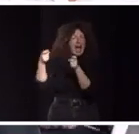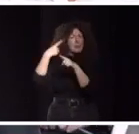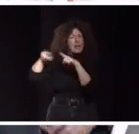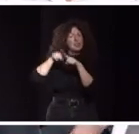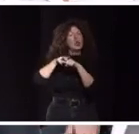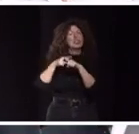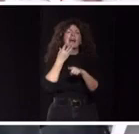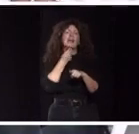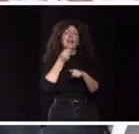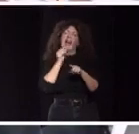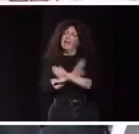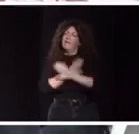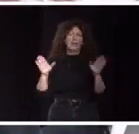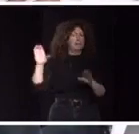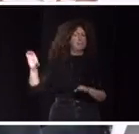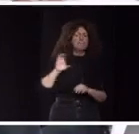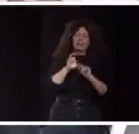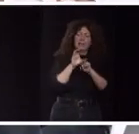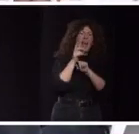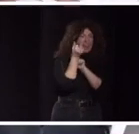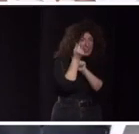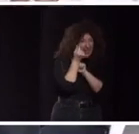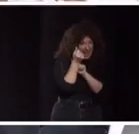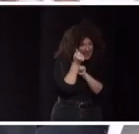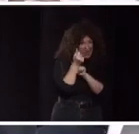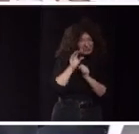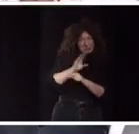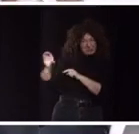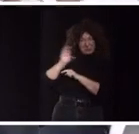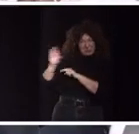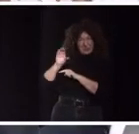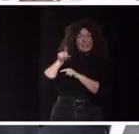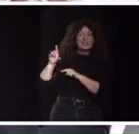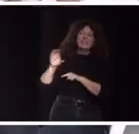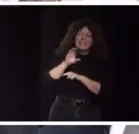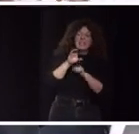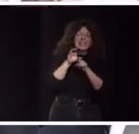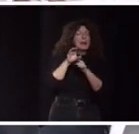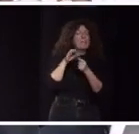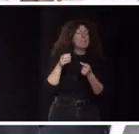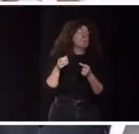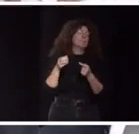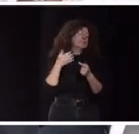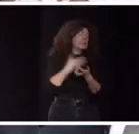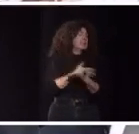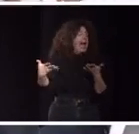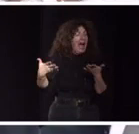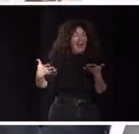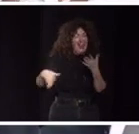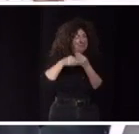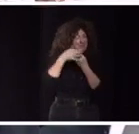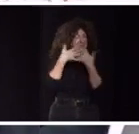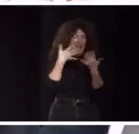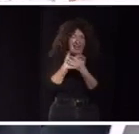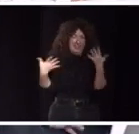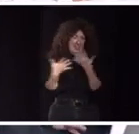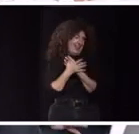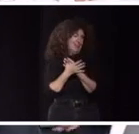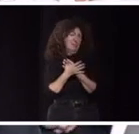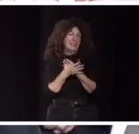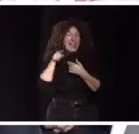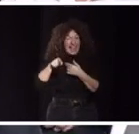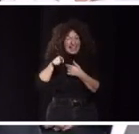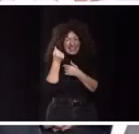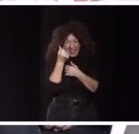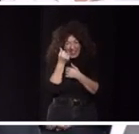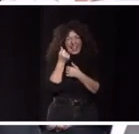Israel. El dinero de esos beneficios está manchado de sangre, compañeros y compañeras. Sirve